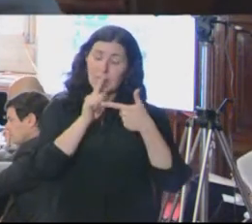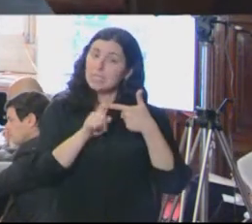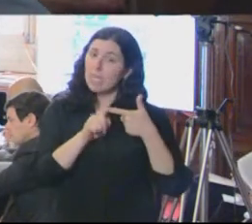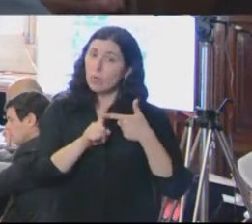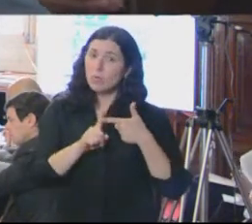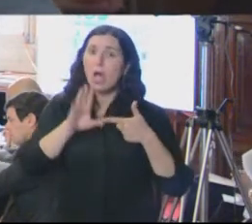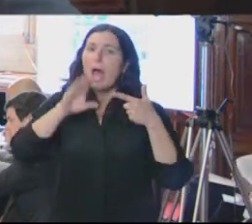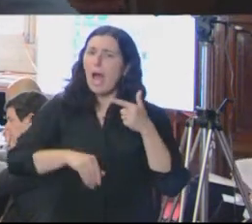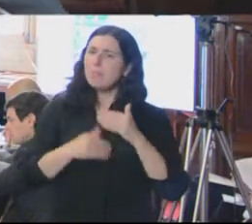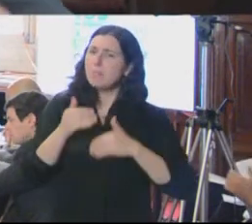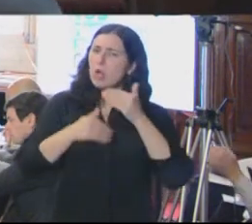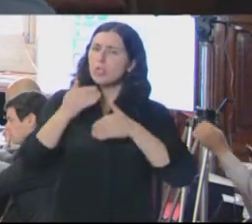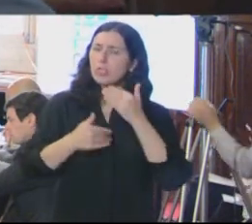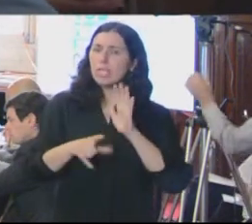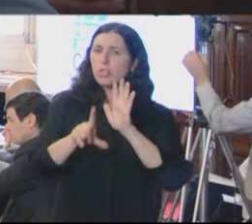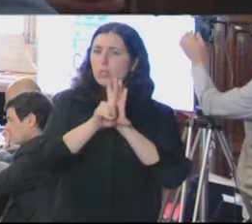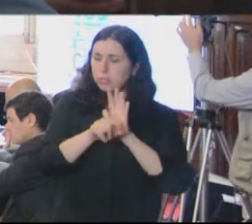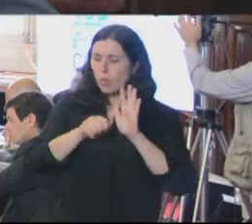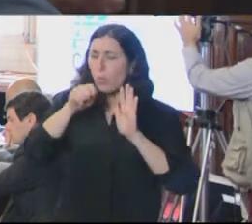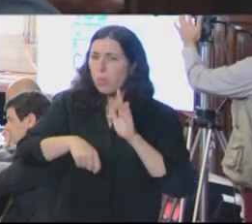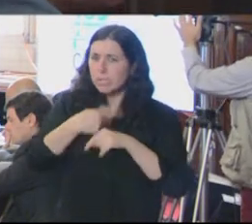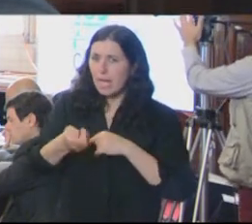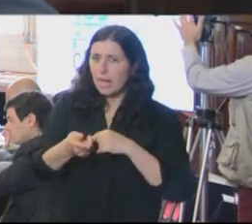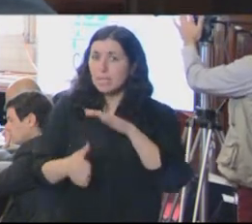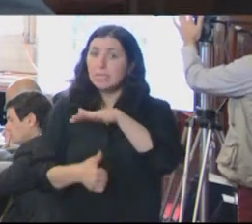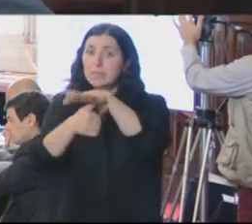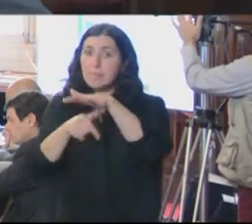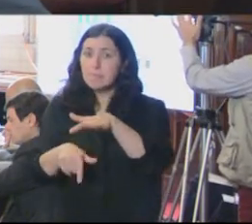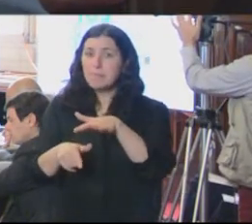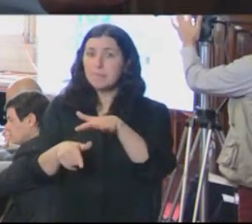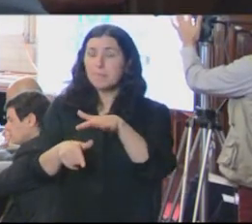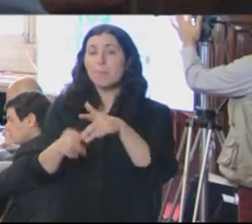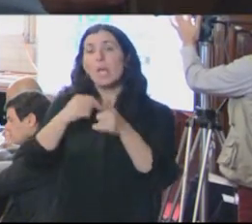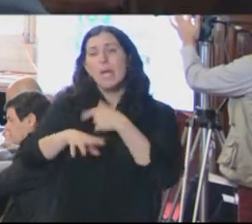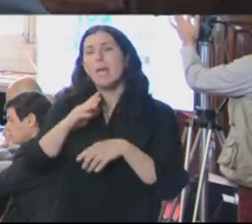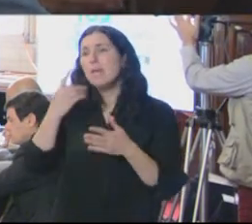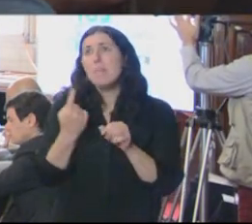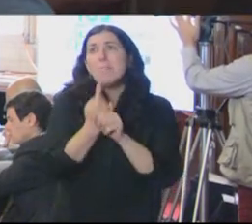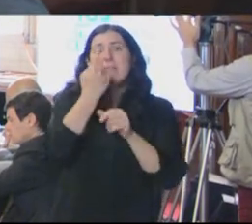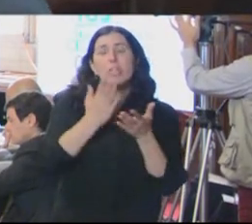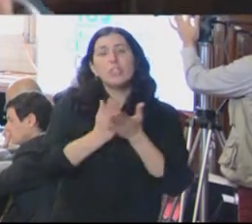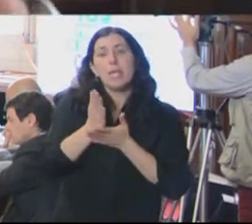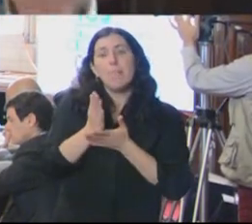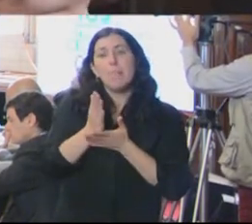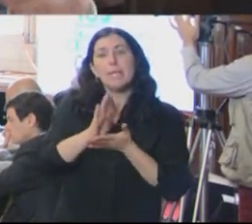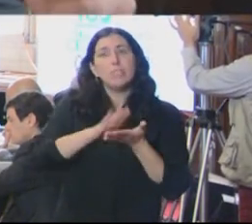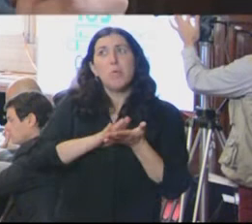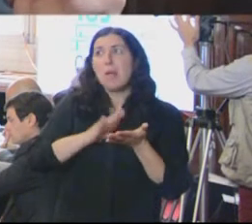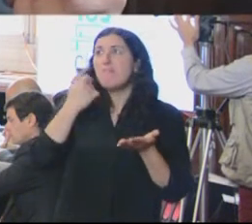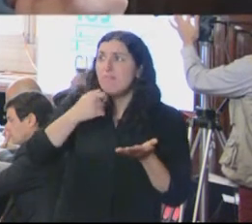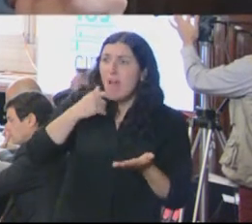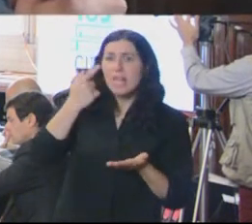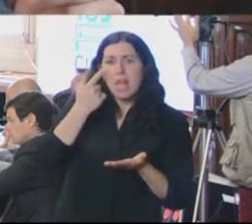en estas regiones. Muchos de estos procesos de judicialización en cabeza de la Fiscalía General de la Nación, por primera medida siempre parte de desconocer la